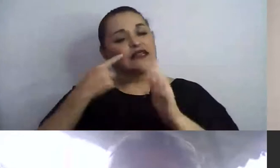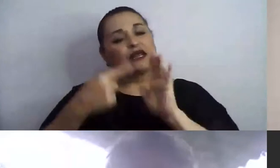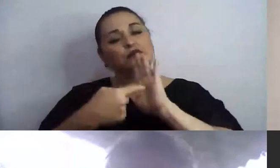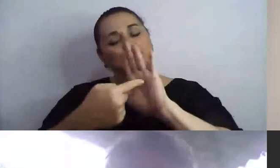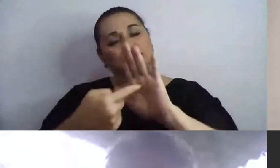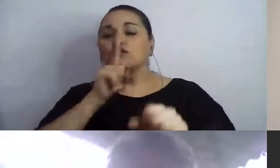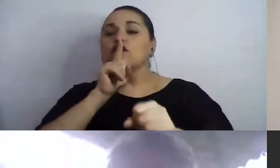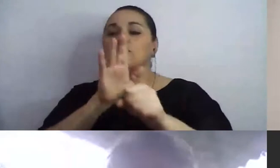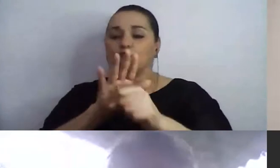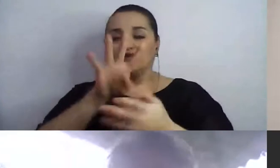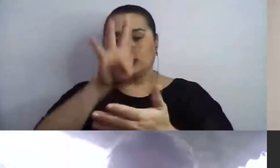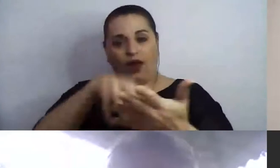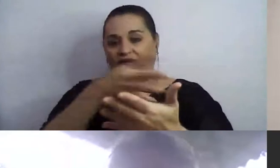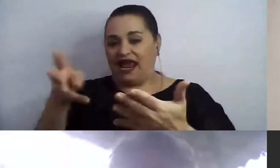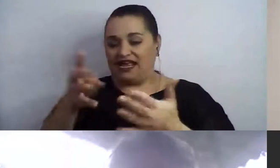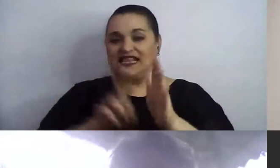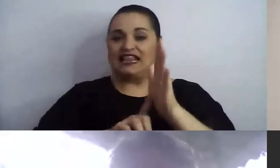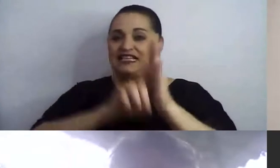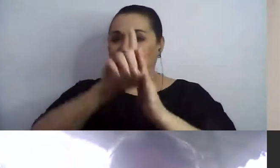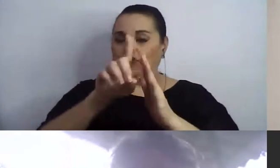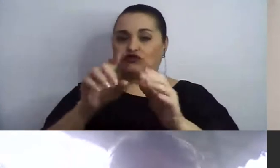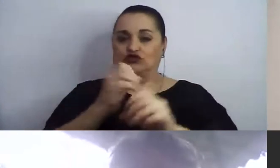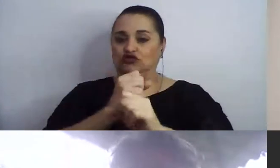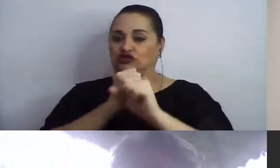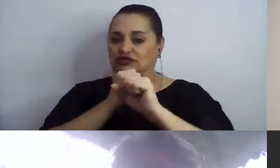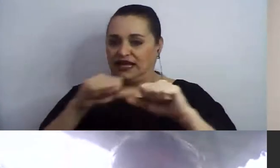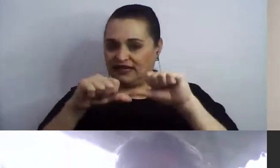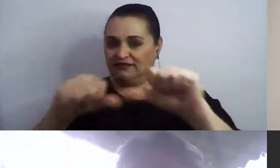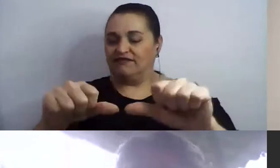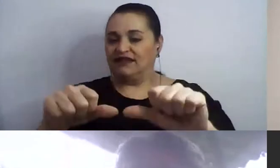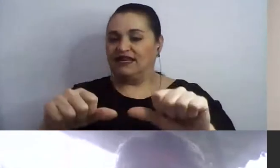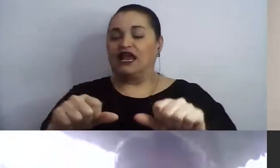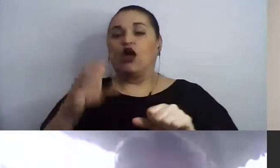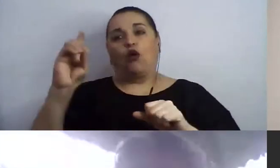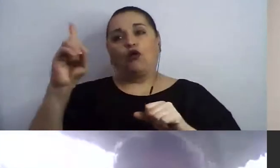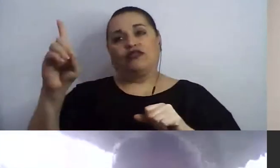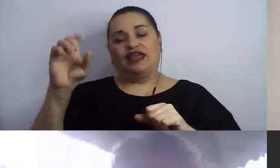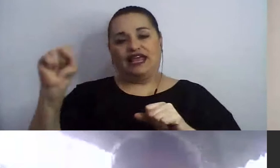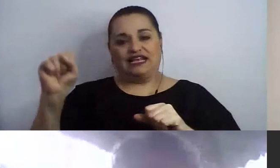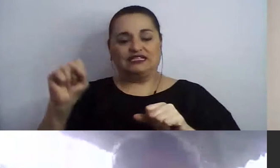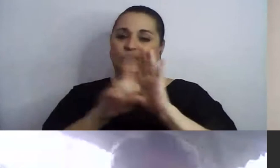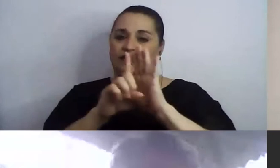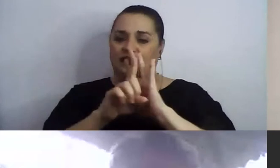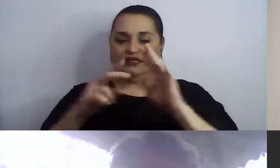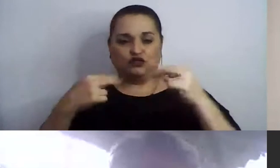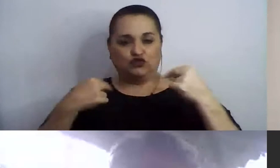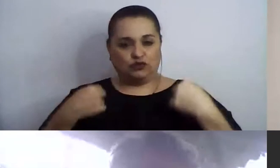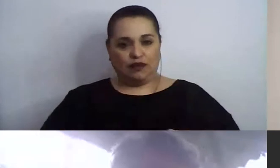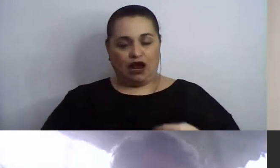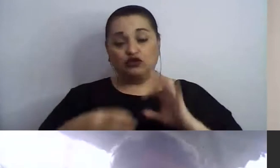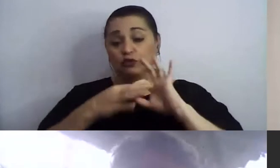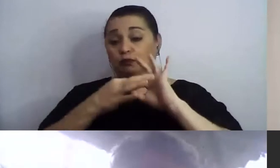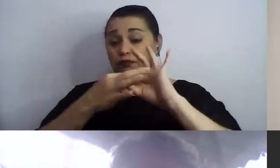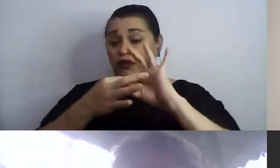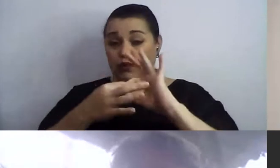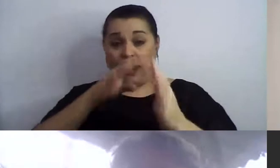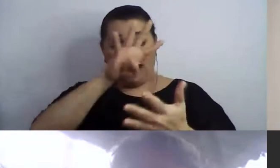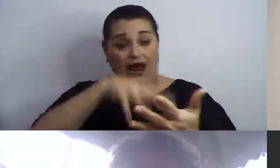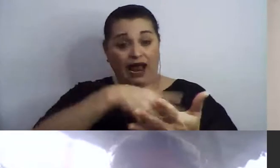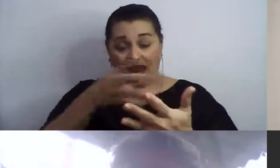agenda internacional de los objetivos de desarrollo sostenible en adelante ODS y los derechos humanos vincular la agenda